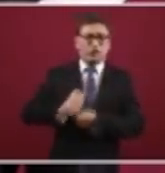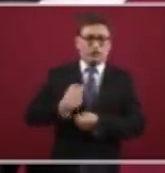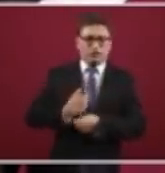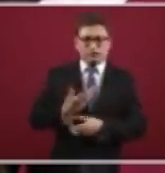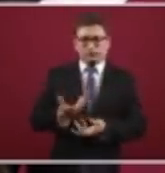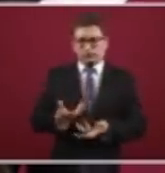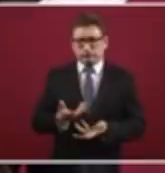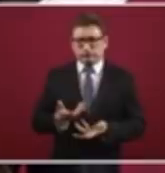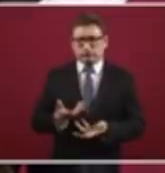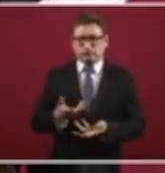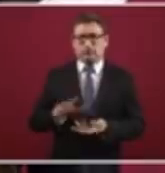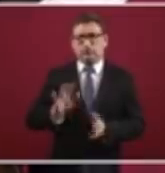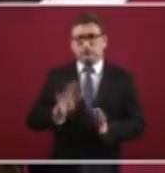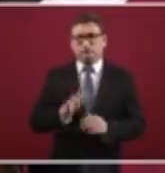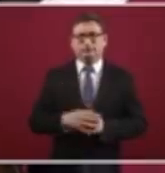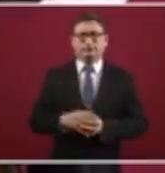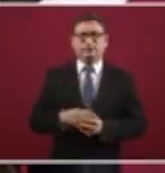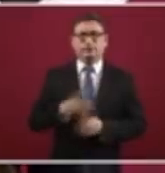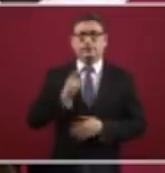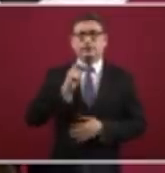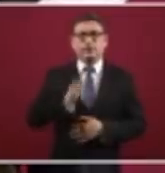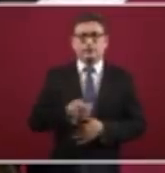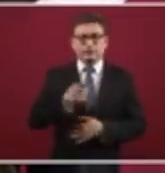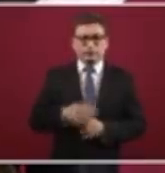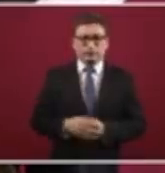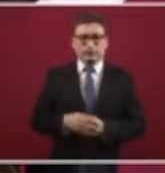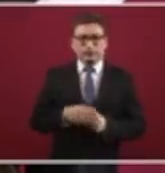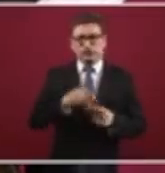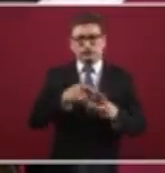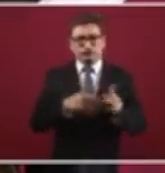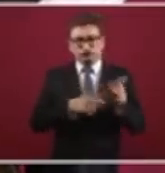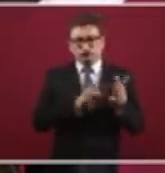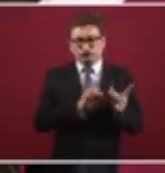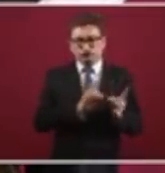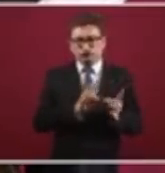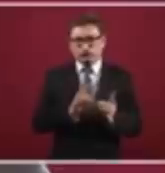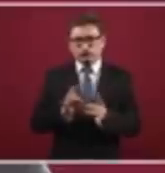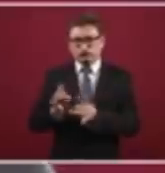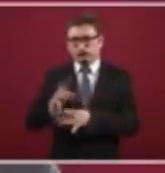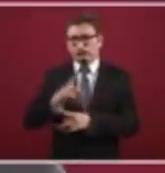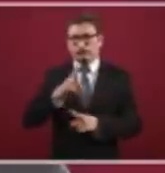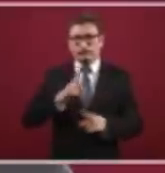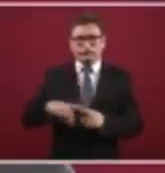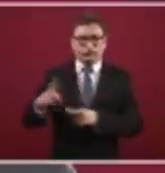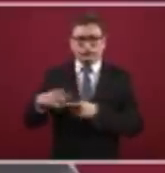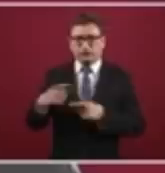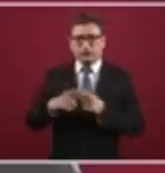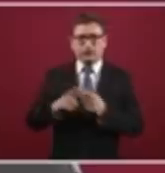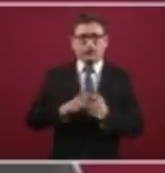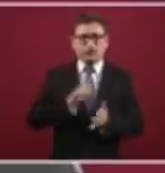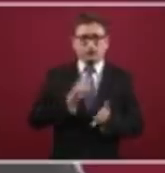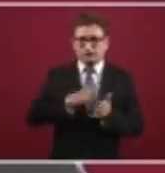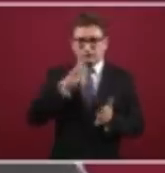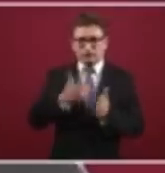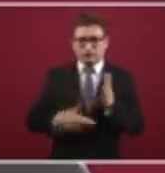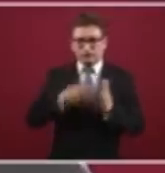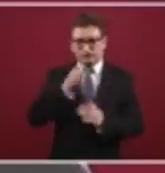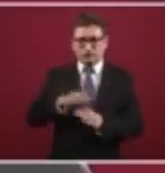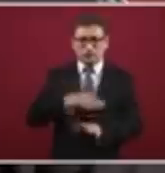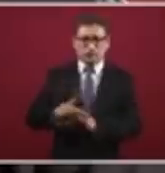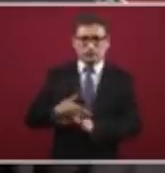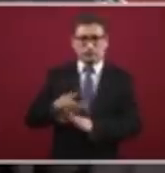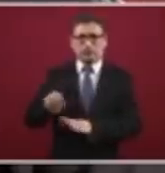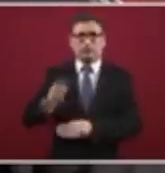eso significa que frente a una serie de irregularidades y de delitos que se cometieron contra estas personas lo que